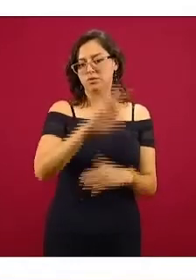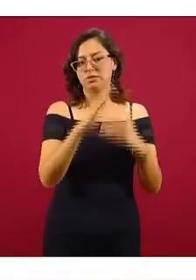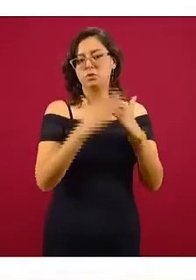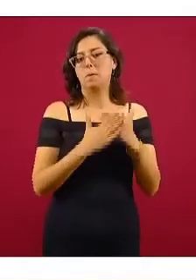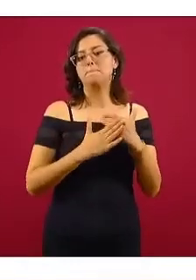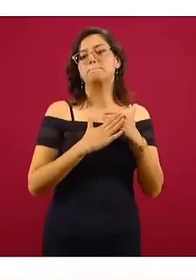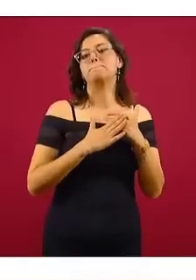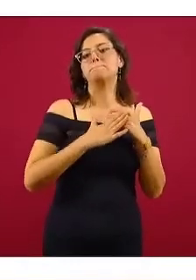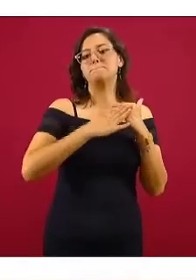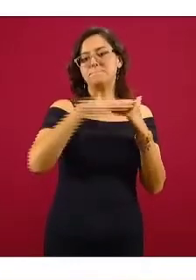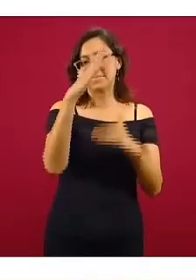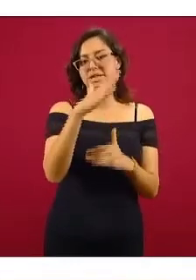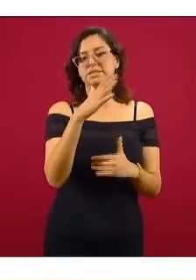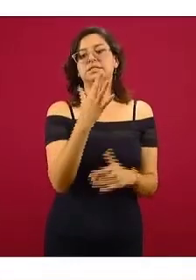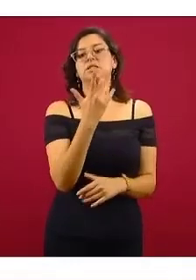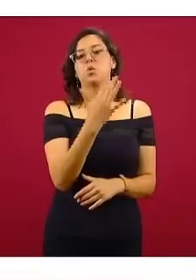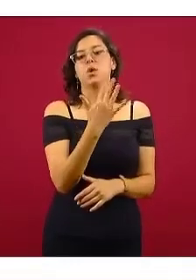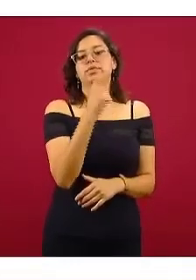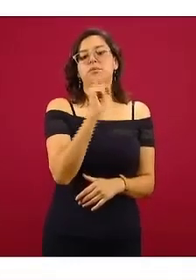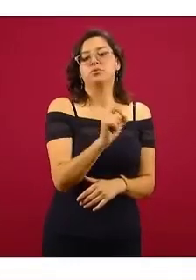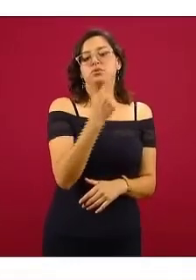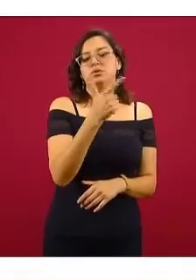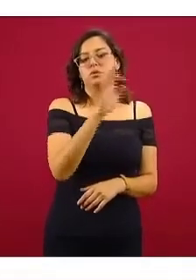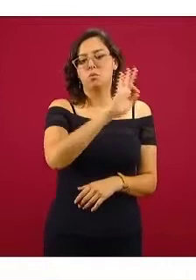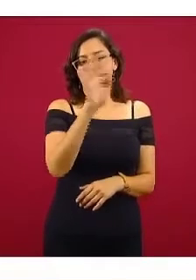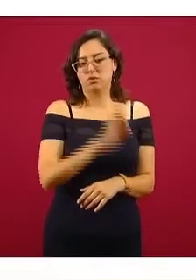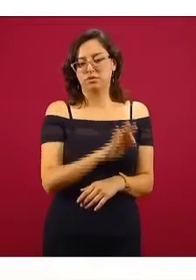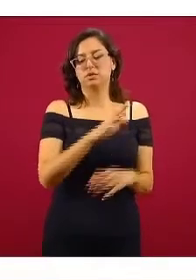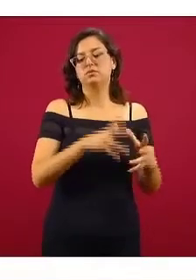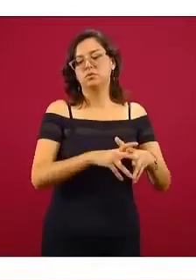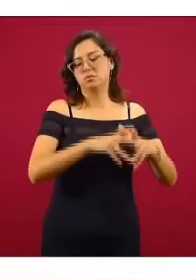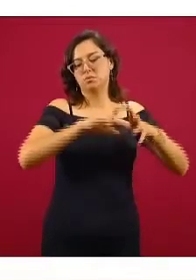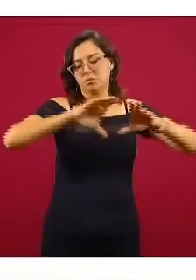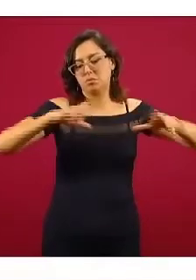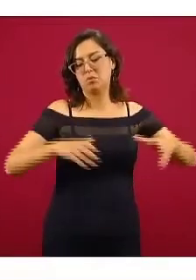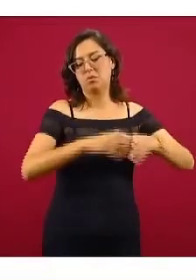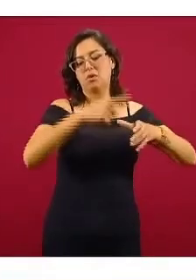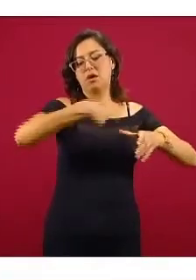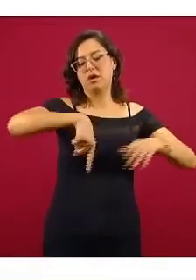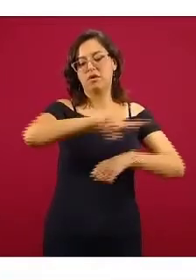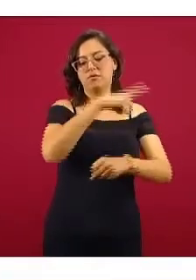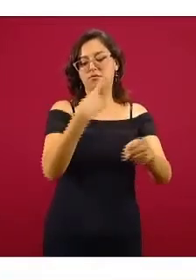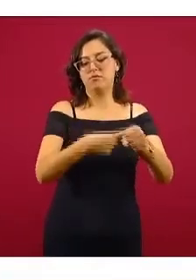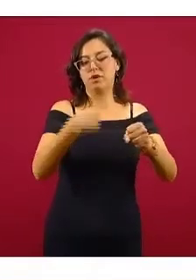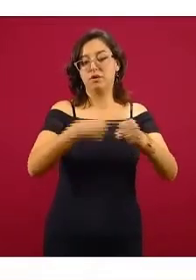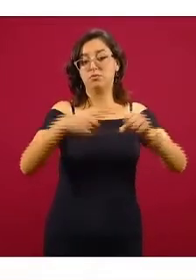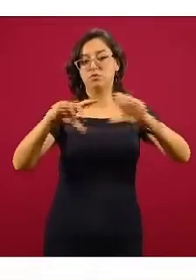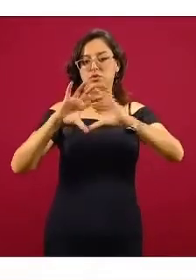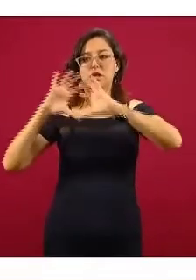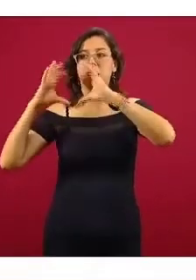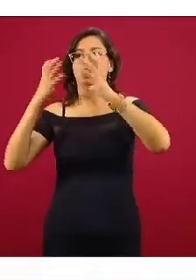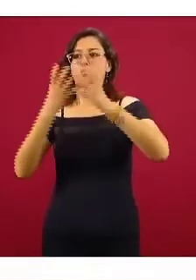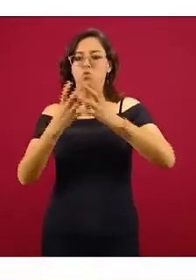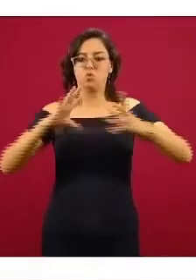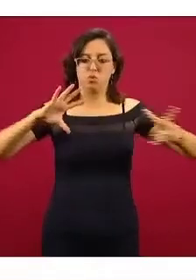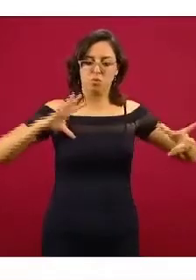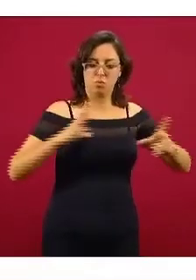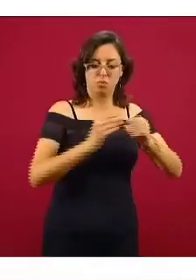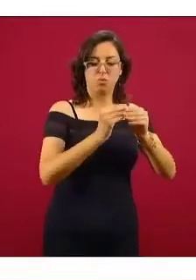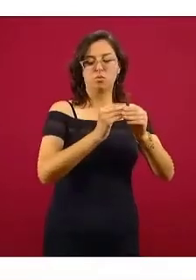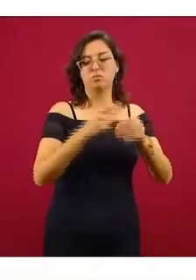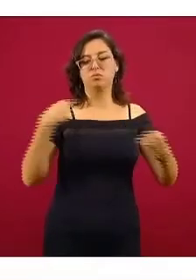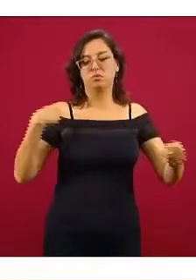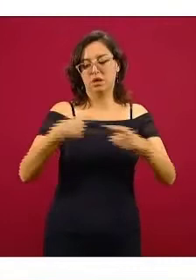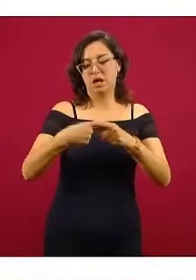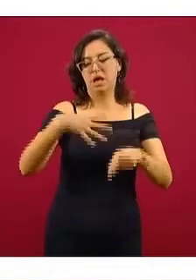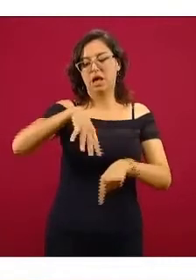prácticamente pasando la mitad, 50.7% del total de todos los casos que se han confirmado en todo el mundo en